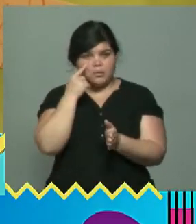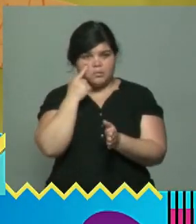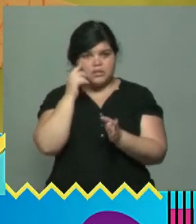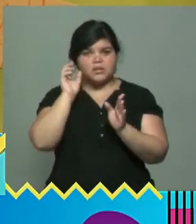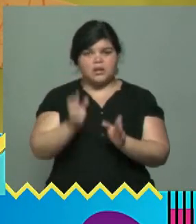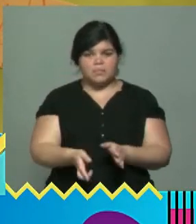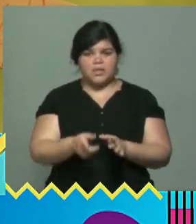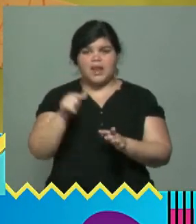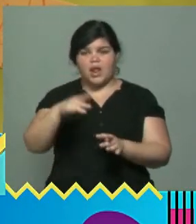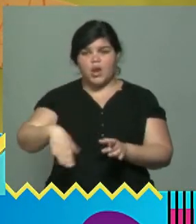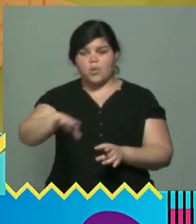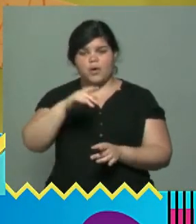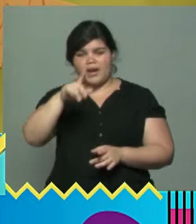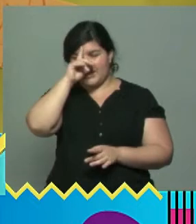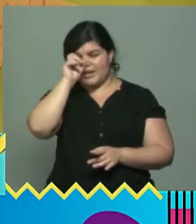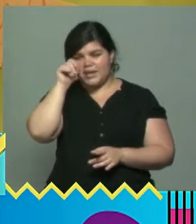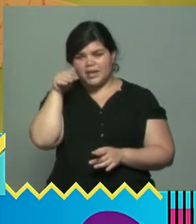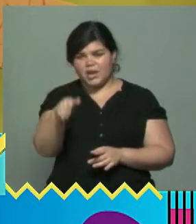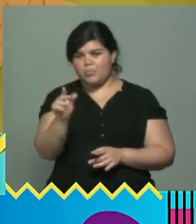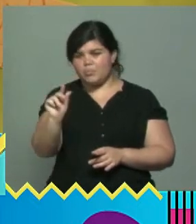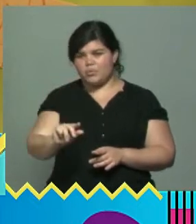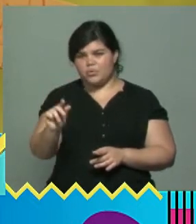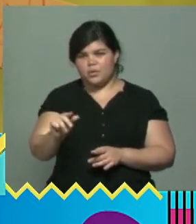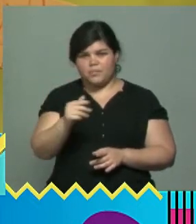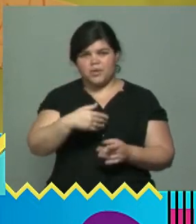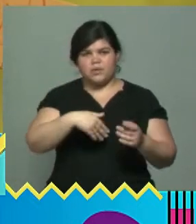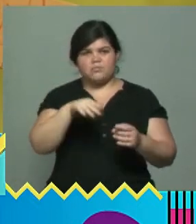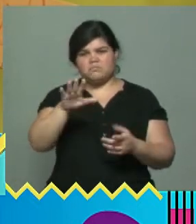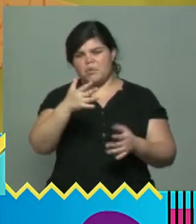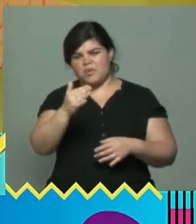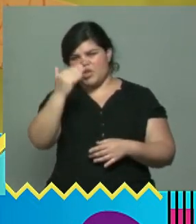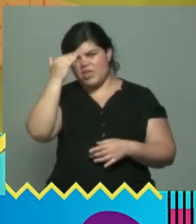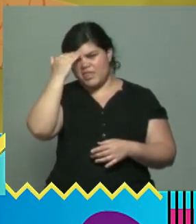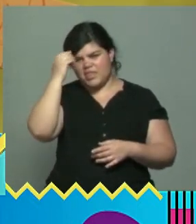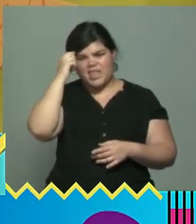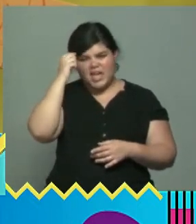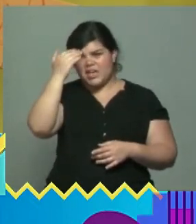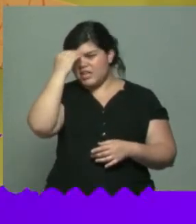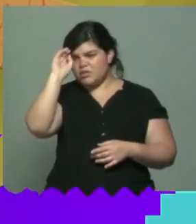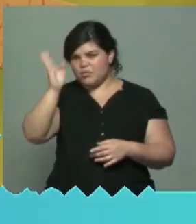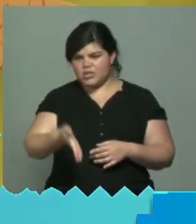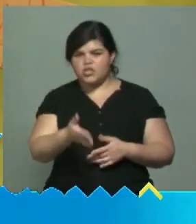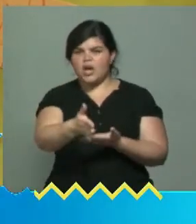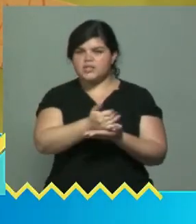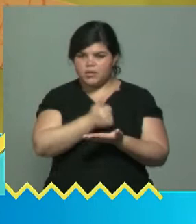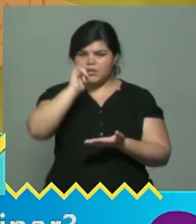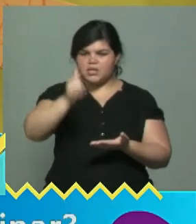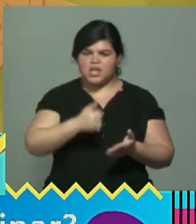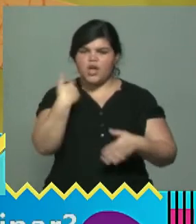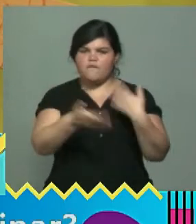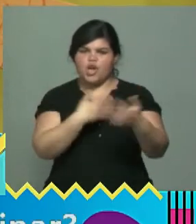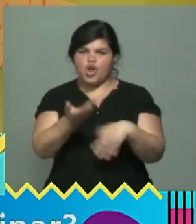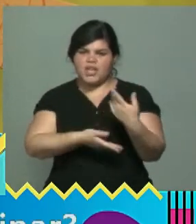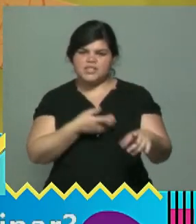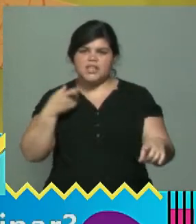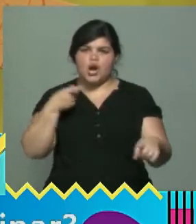clínica, es muy poca, te digo, no sé si el 10 o el 15% me animaría a decir que reconoce que ha cometido un acto de violencia